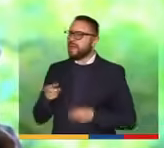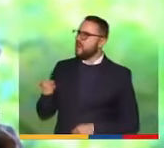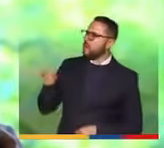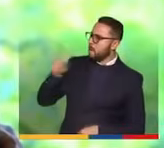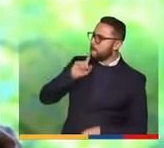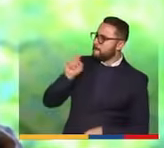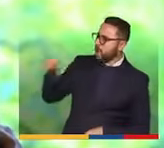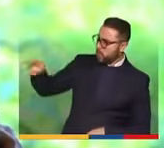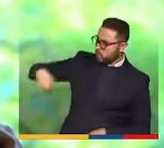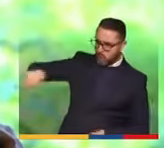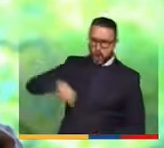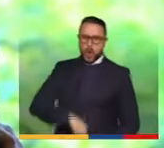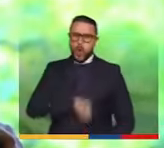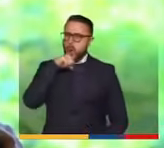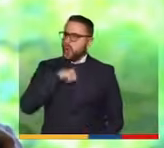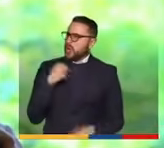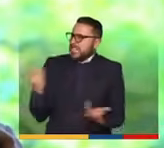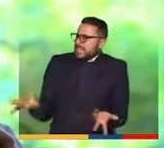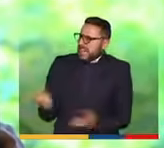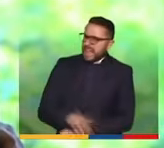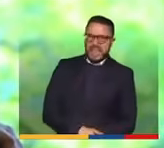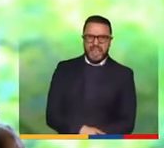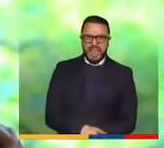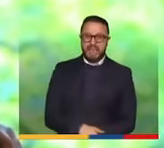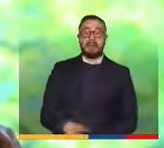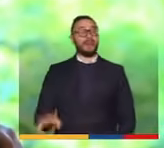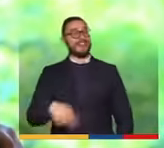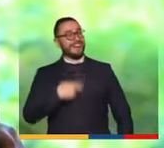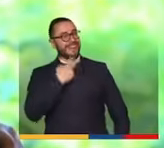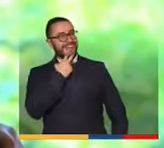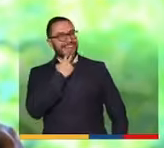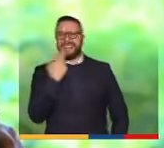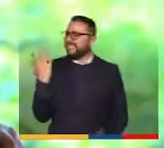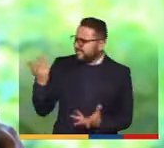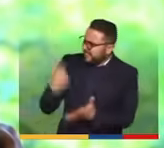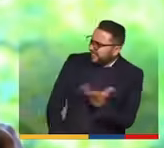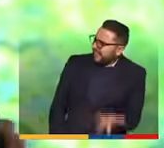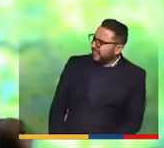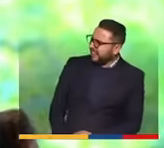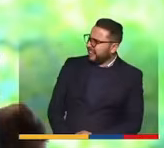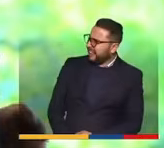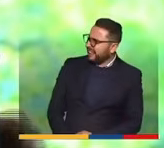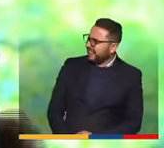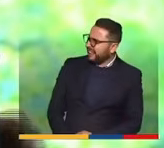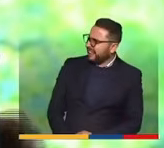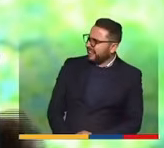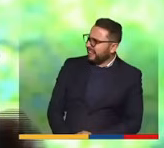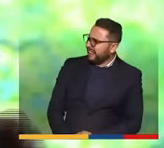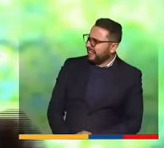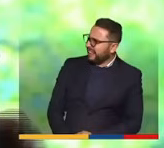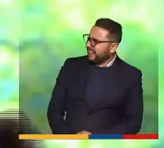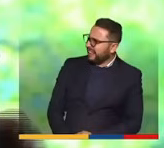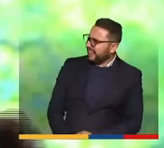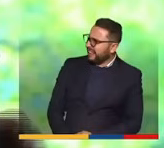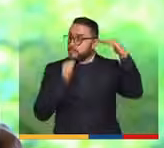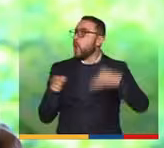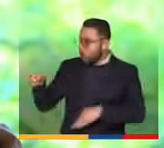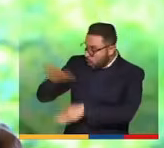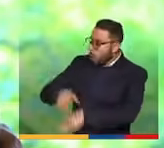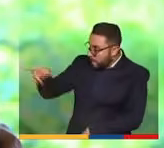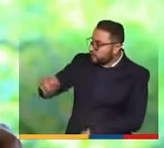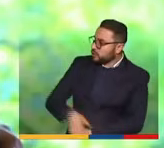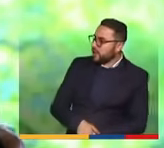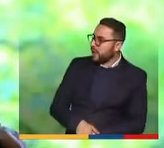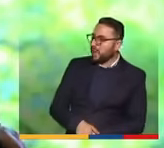qué se enorgullecen? ¿De construir la sociedad más desigual de la tierra? ¿De